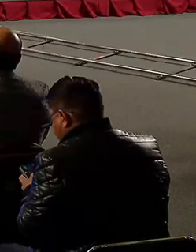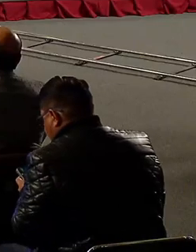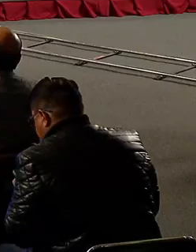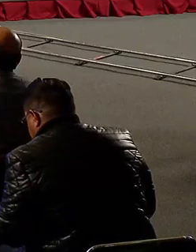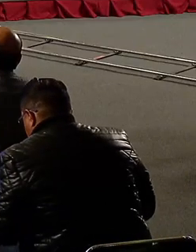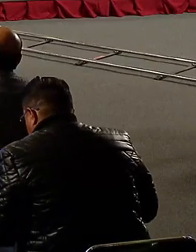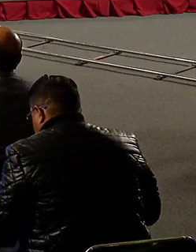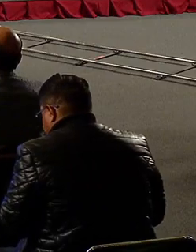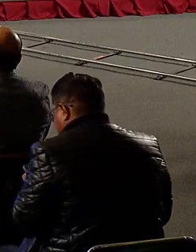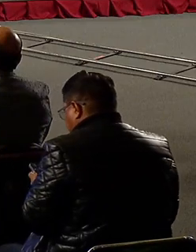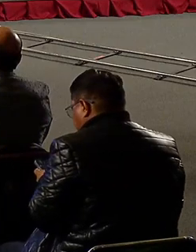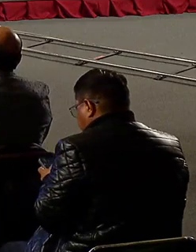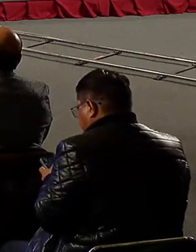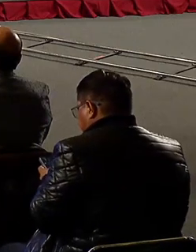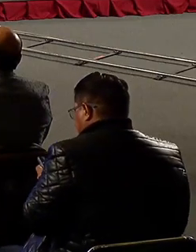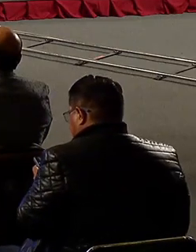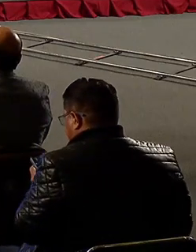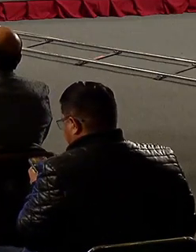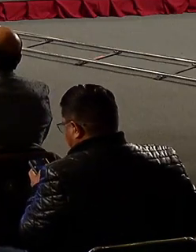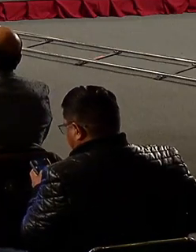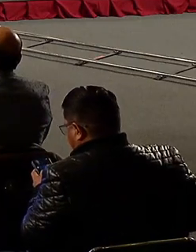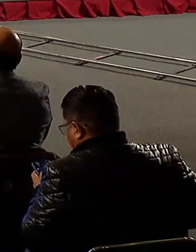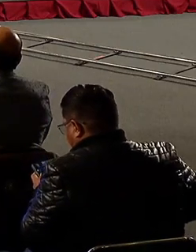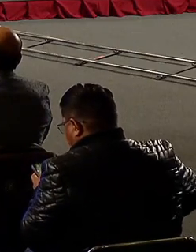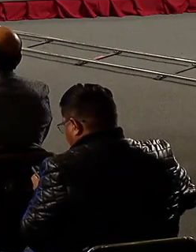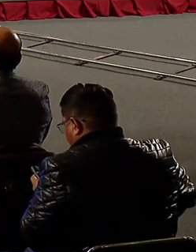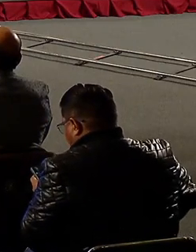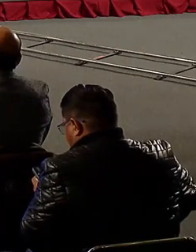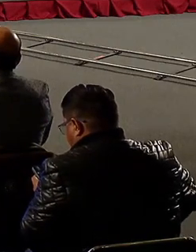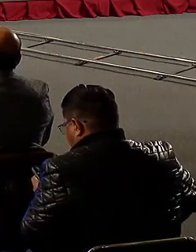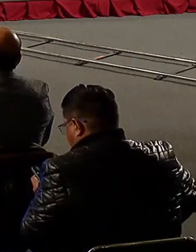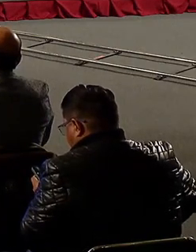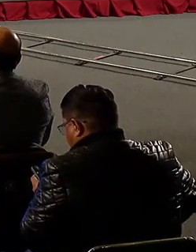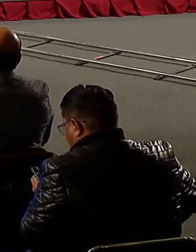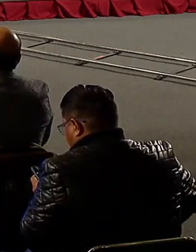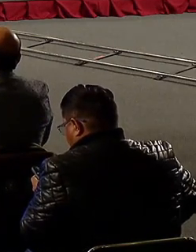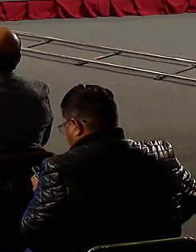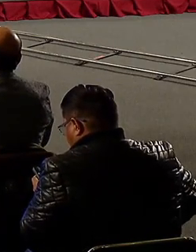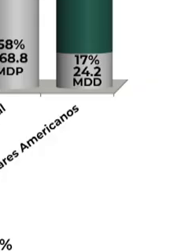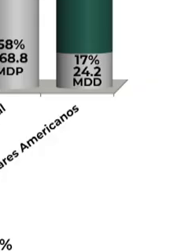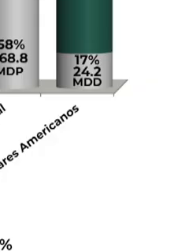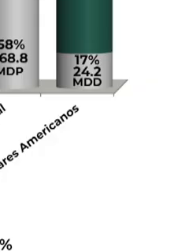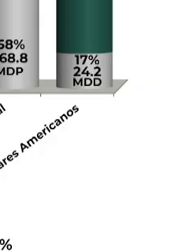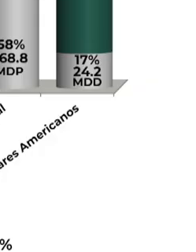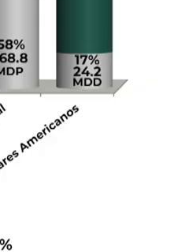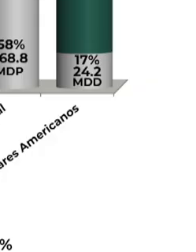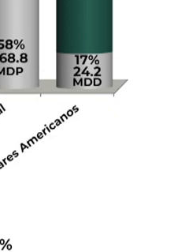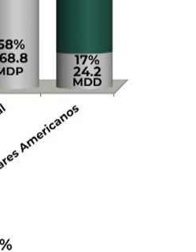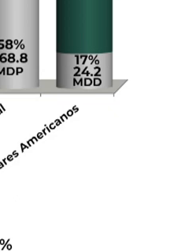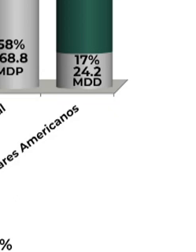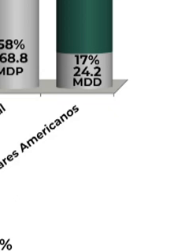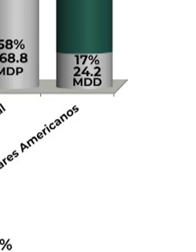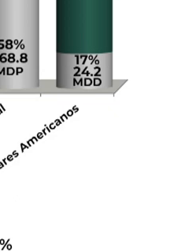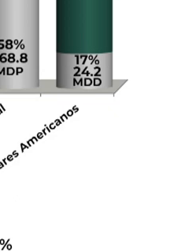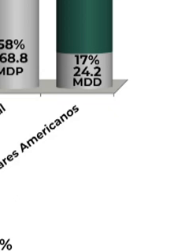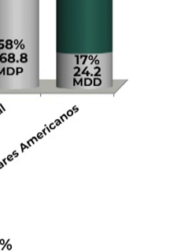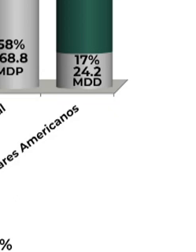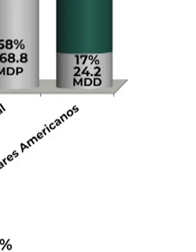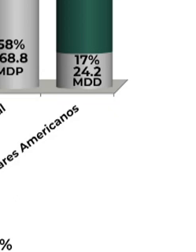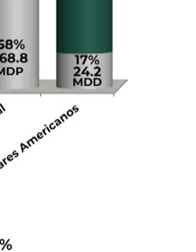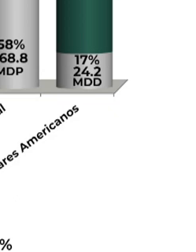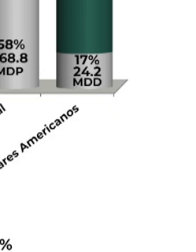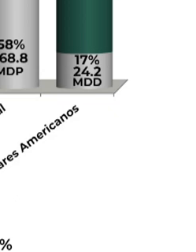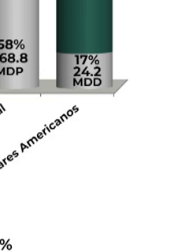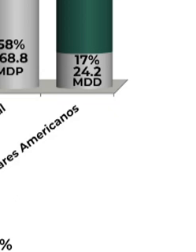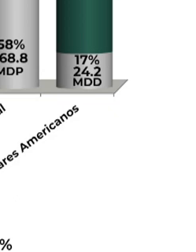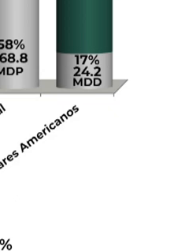que se refiere a la aportación de la Guardia Nacional al esfuerzo nacional, se informa que la Guardia Nacional proporciona el 47 por ciento